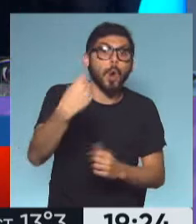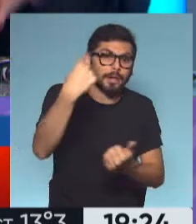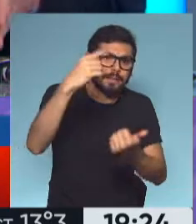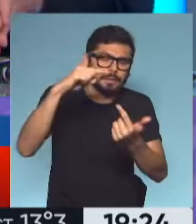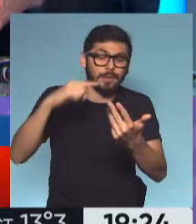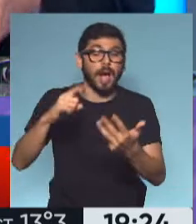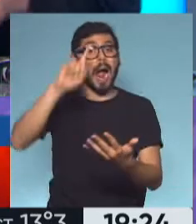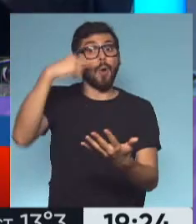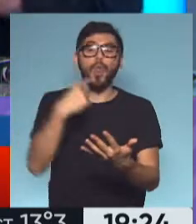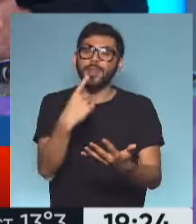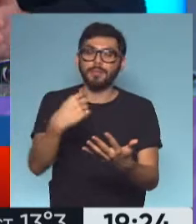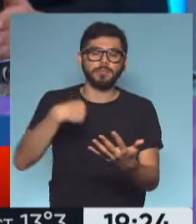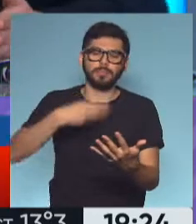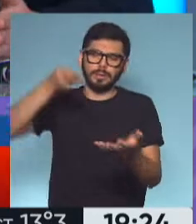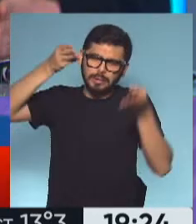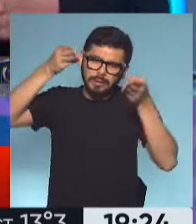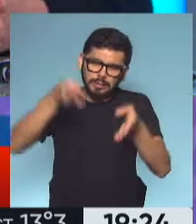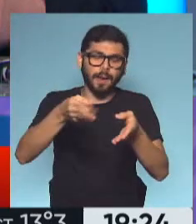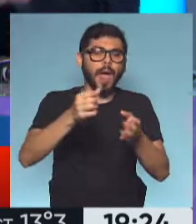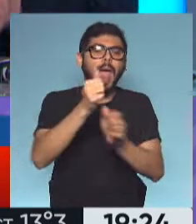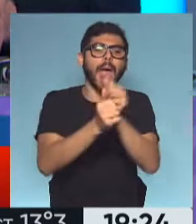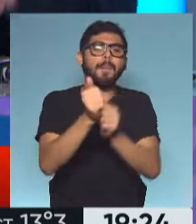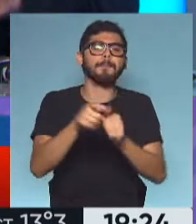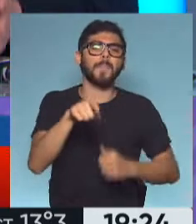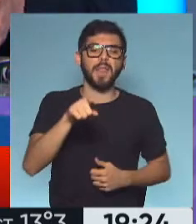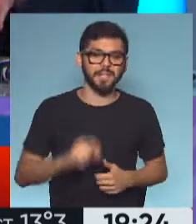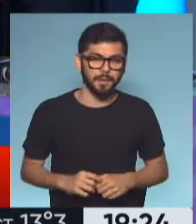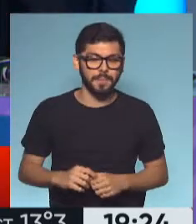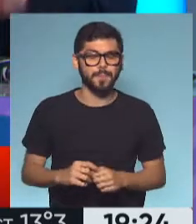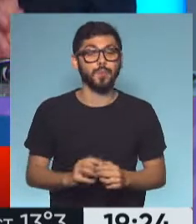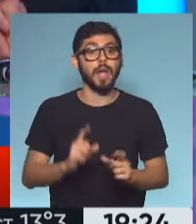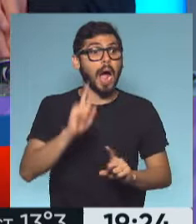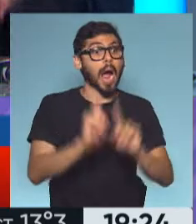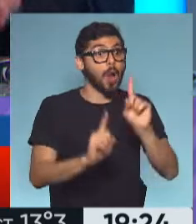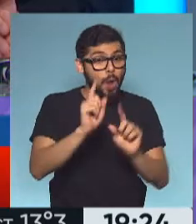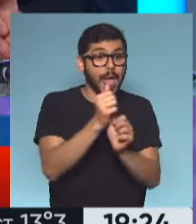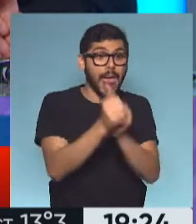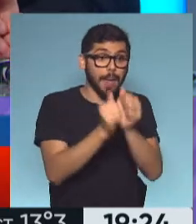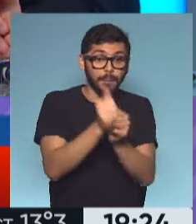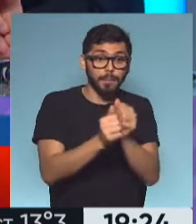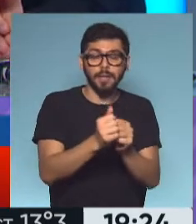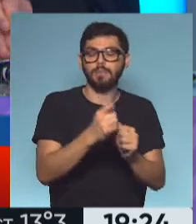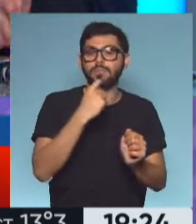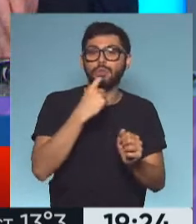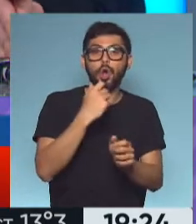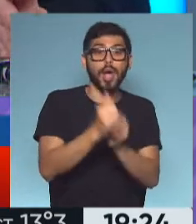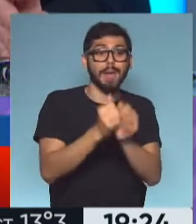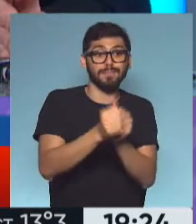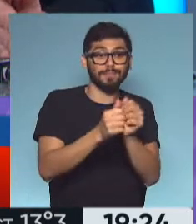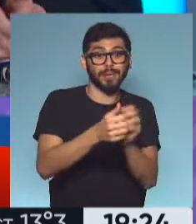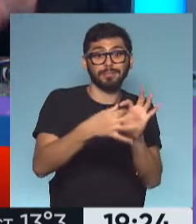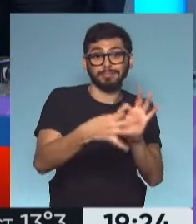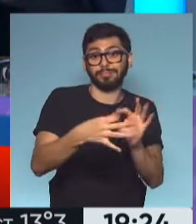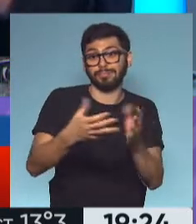él ponía el foco en las empresas, ¿no? En las empresas, como algunas empresas, sobre todo las empresas vinculadas al sector de